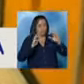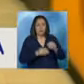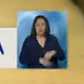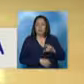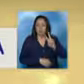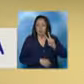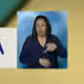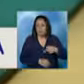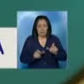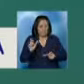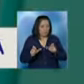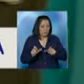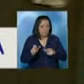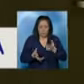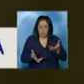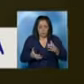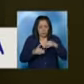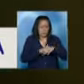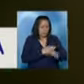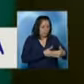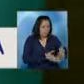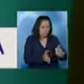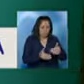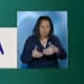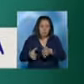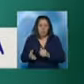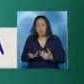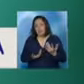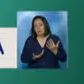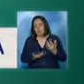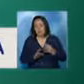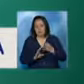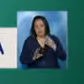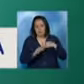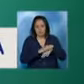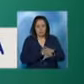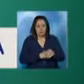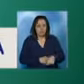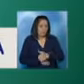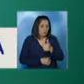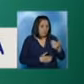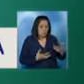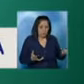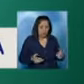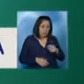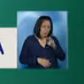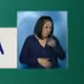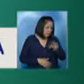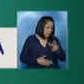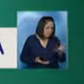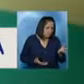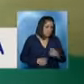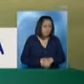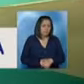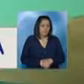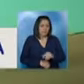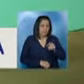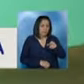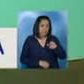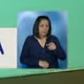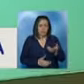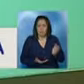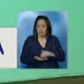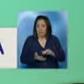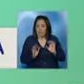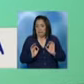2.000 personas entre la gente que está dentro de las salas y la gente que espera por entrar. Señor, a la función. Otra de las cosas que se ha identificado aquí es justamente esto. Lo